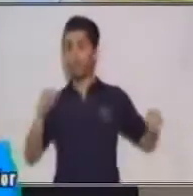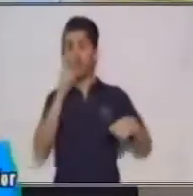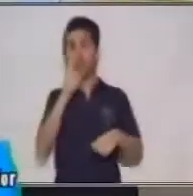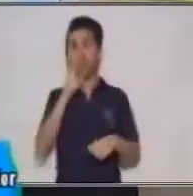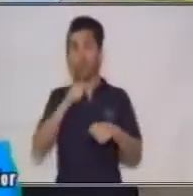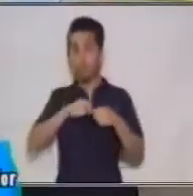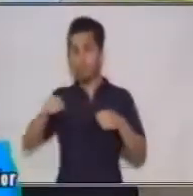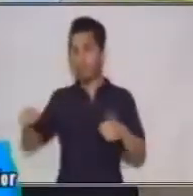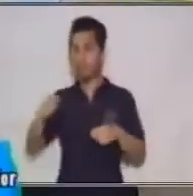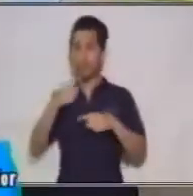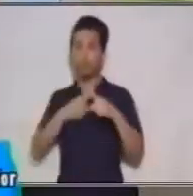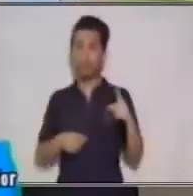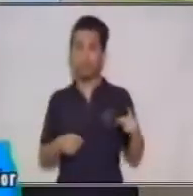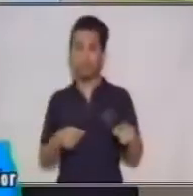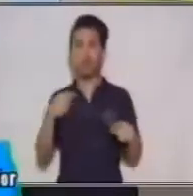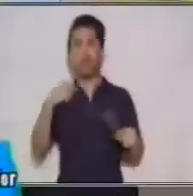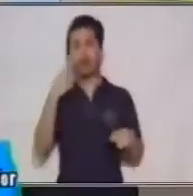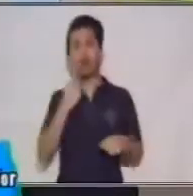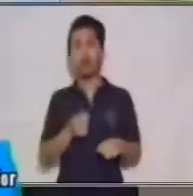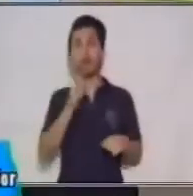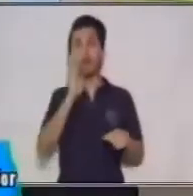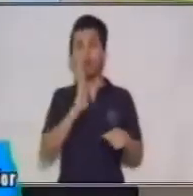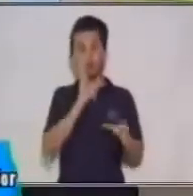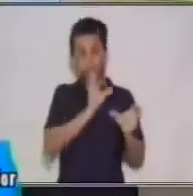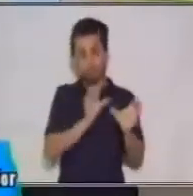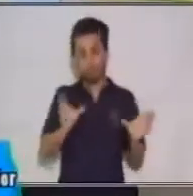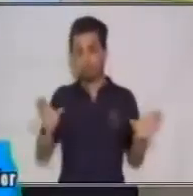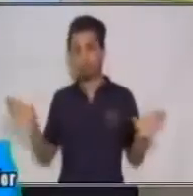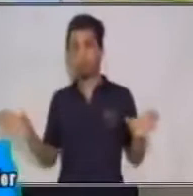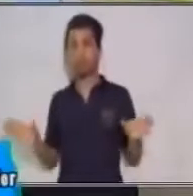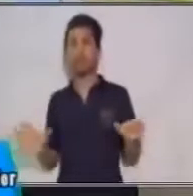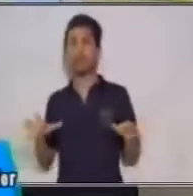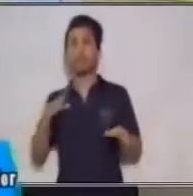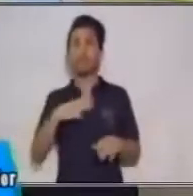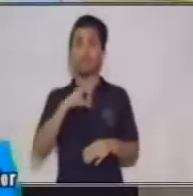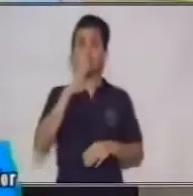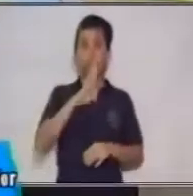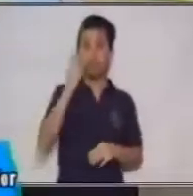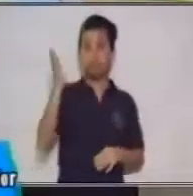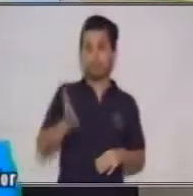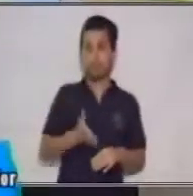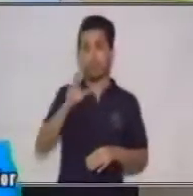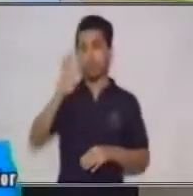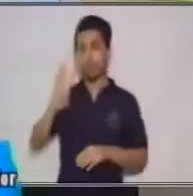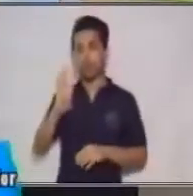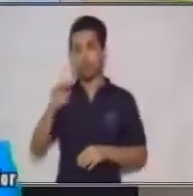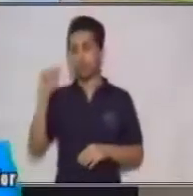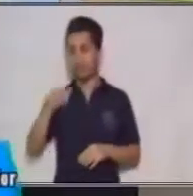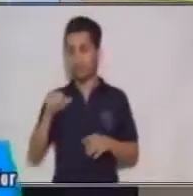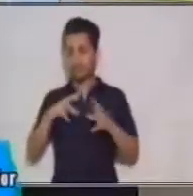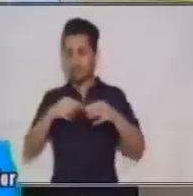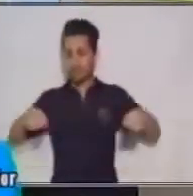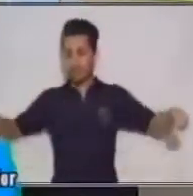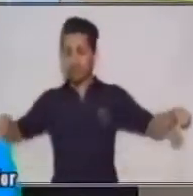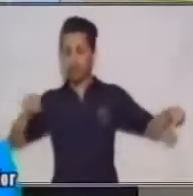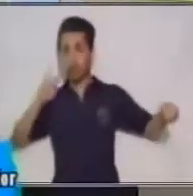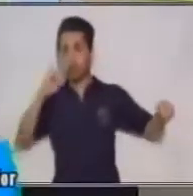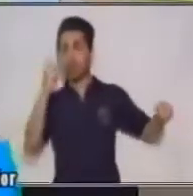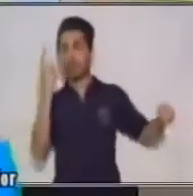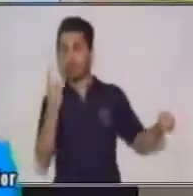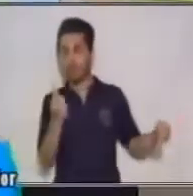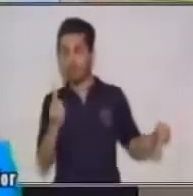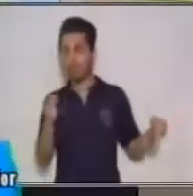divido en cuatro partes, diríamos que hay 4/4 de esta unidad. Entonces, es